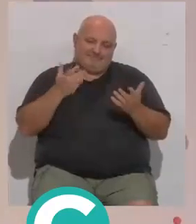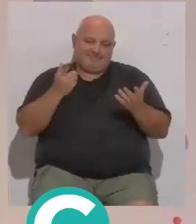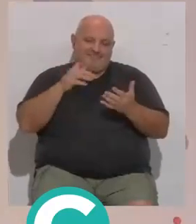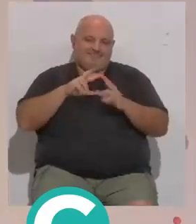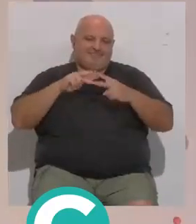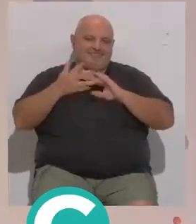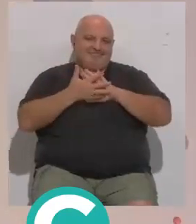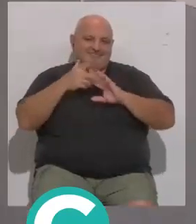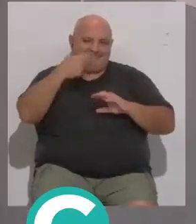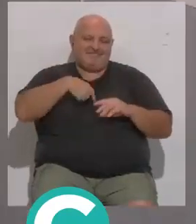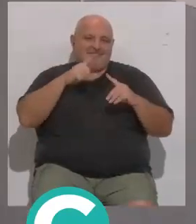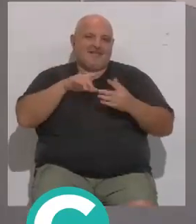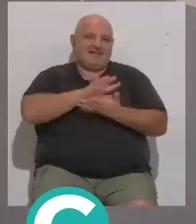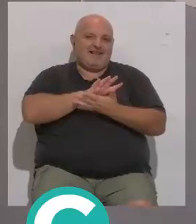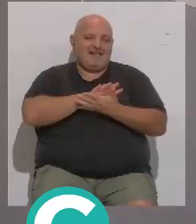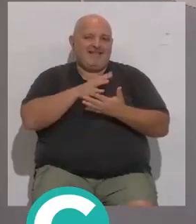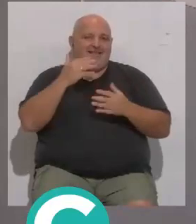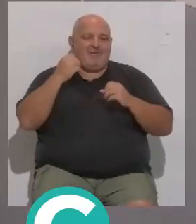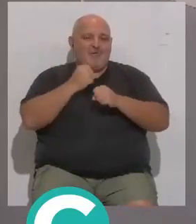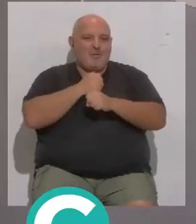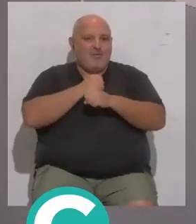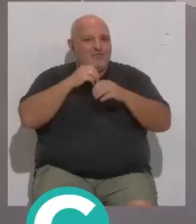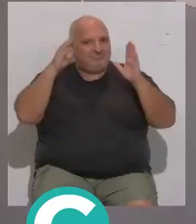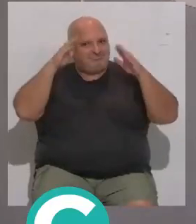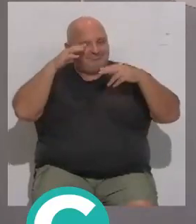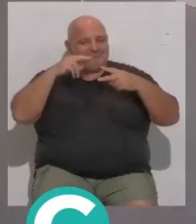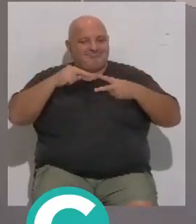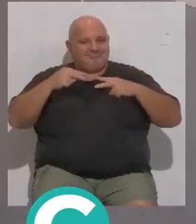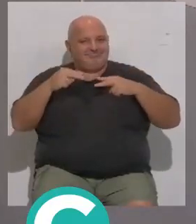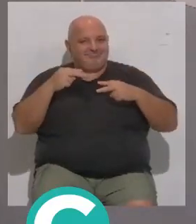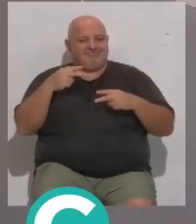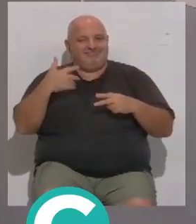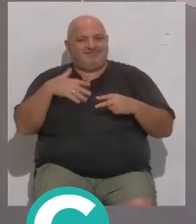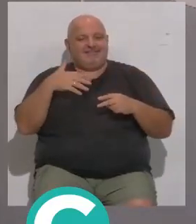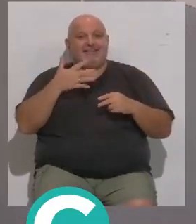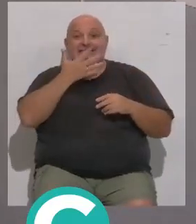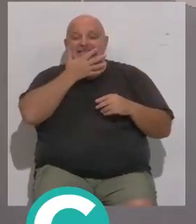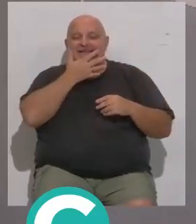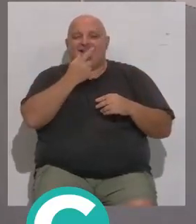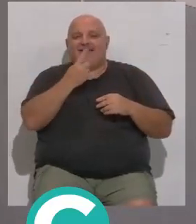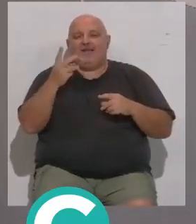compañero en el lenguaje de signos, que está más tranquilito. Ayer hubo un trabajo, cada vez que tiene que signar